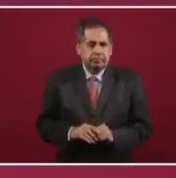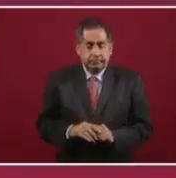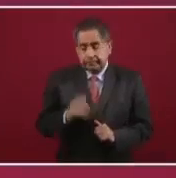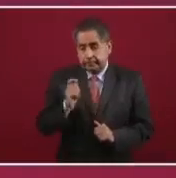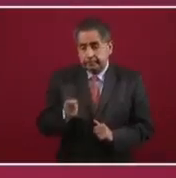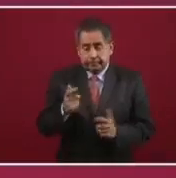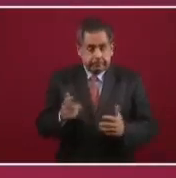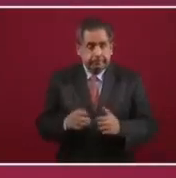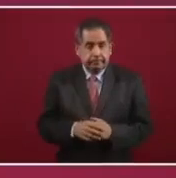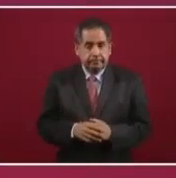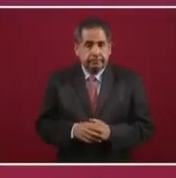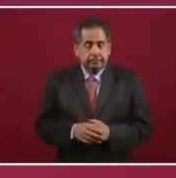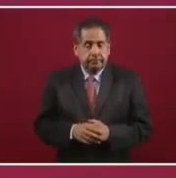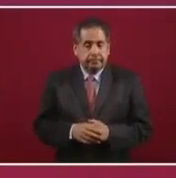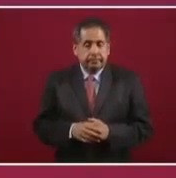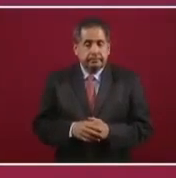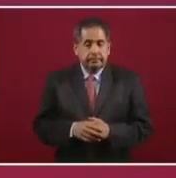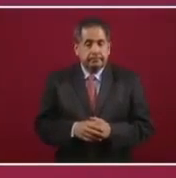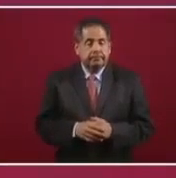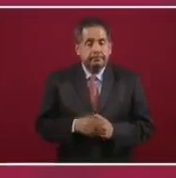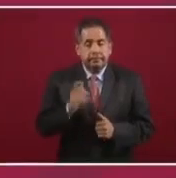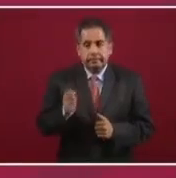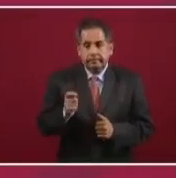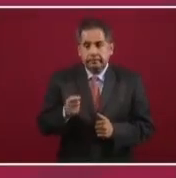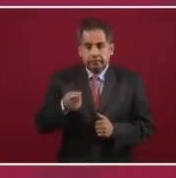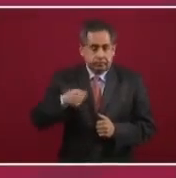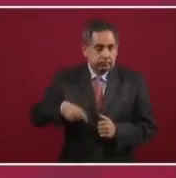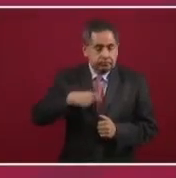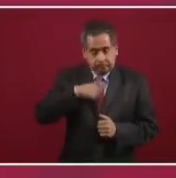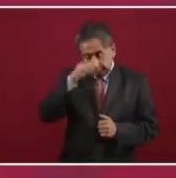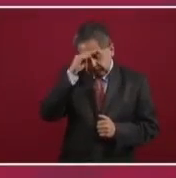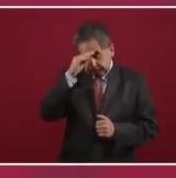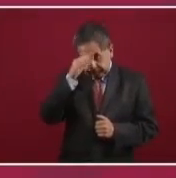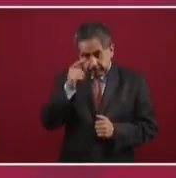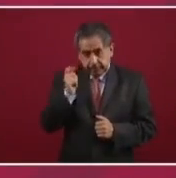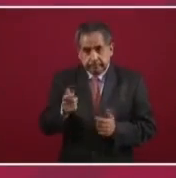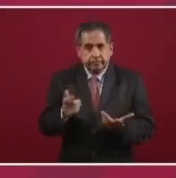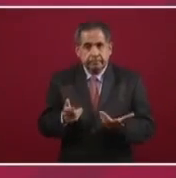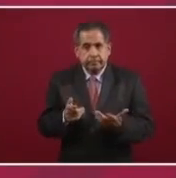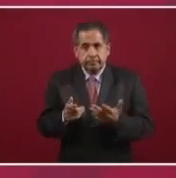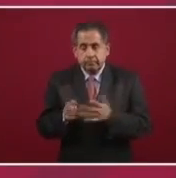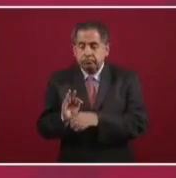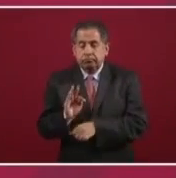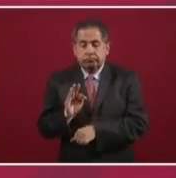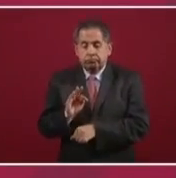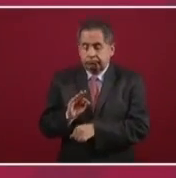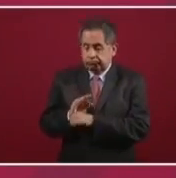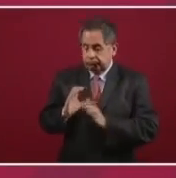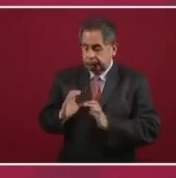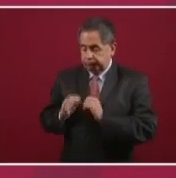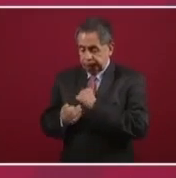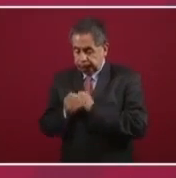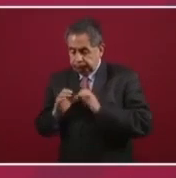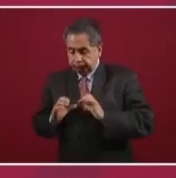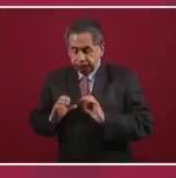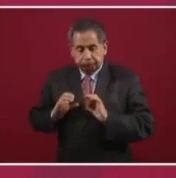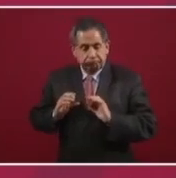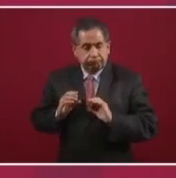porque lo que estamos procurando es protegernos,